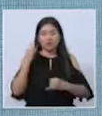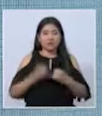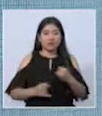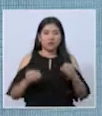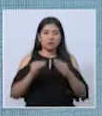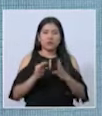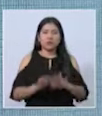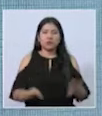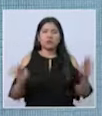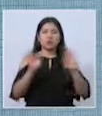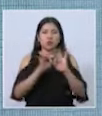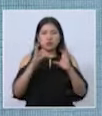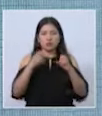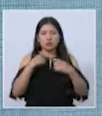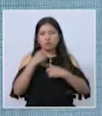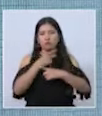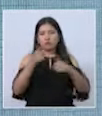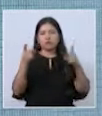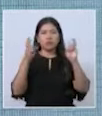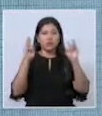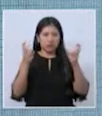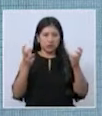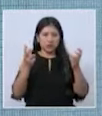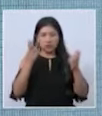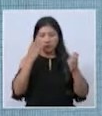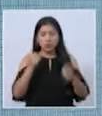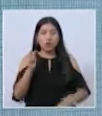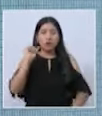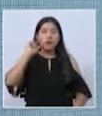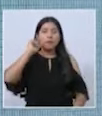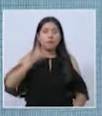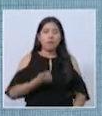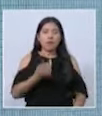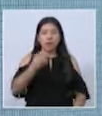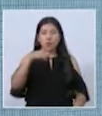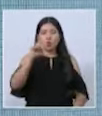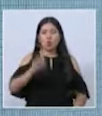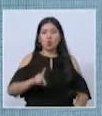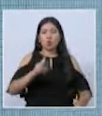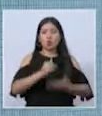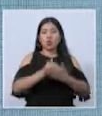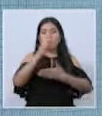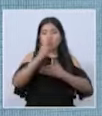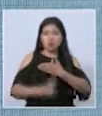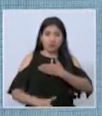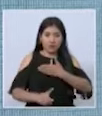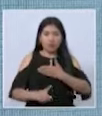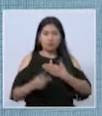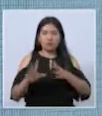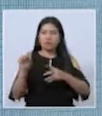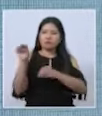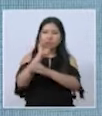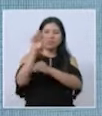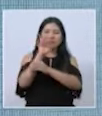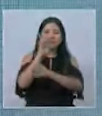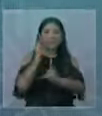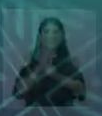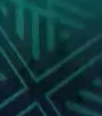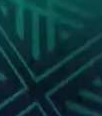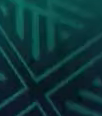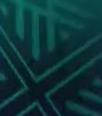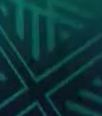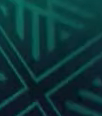Es importante también comunicar lo siguiente, ¿no? Porque mañana, primero de noviembre, el Ministerio de Trabajo